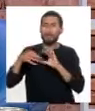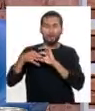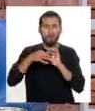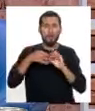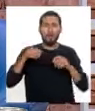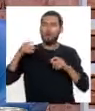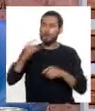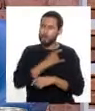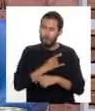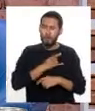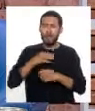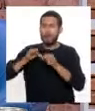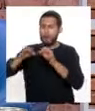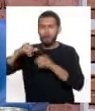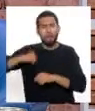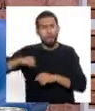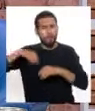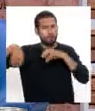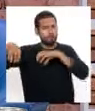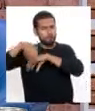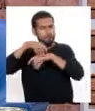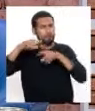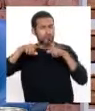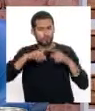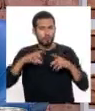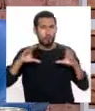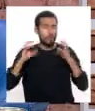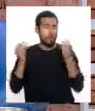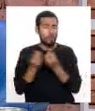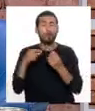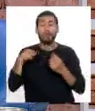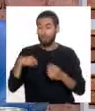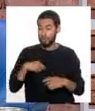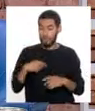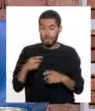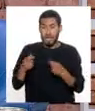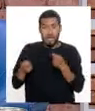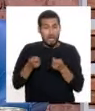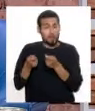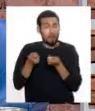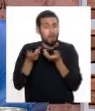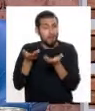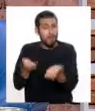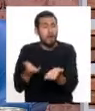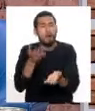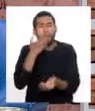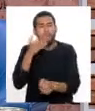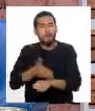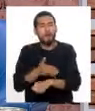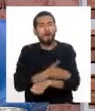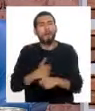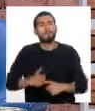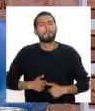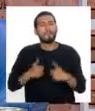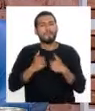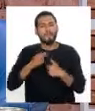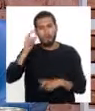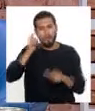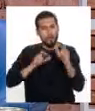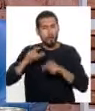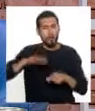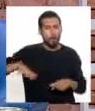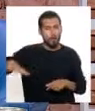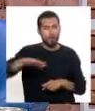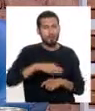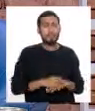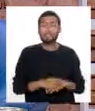nacionales, universidades, nos permite a nosotros como gestores ayudar a mejorar la calidad de vida a la población